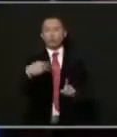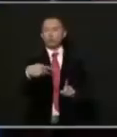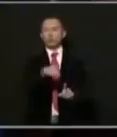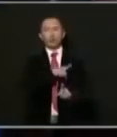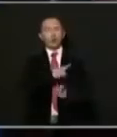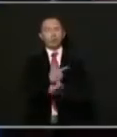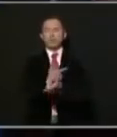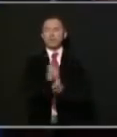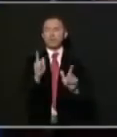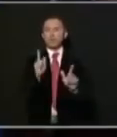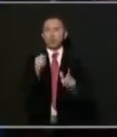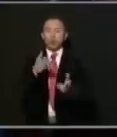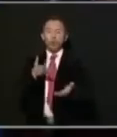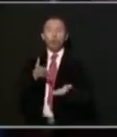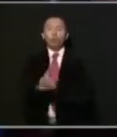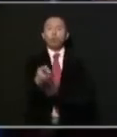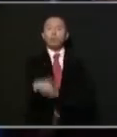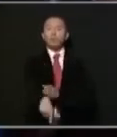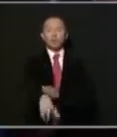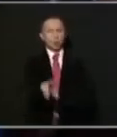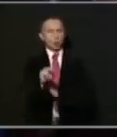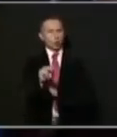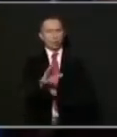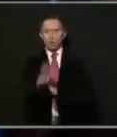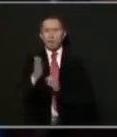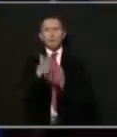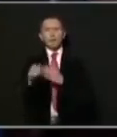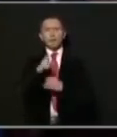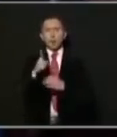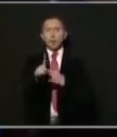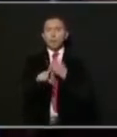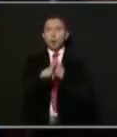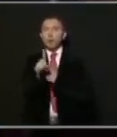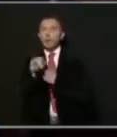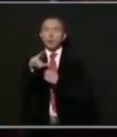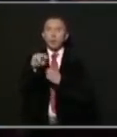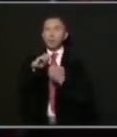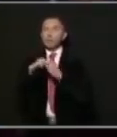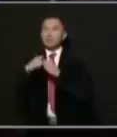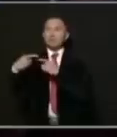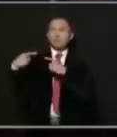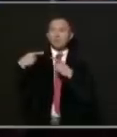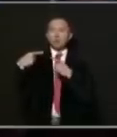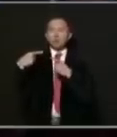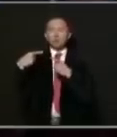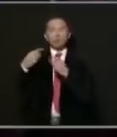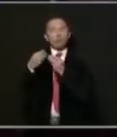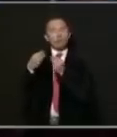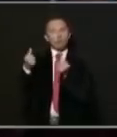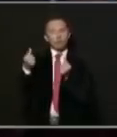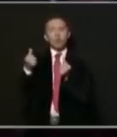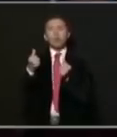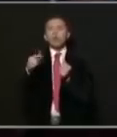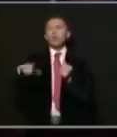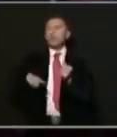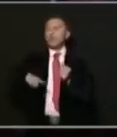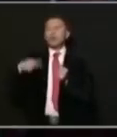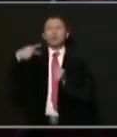intervención, solución pacífica de las controversias, igualdad jurídica de los